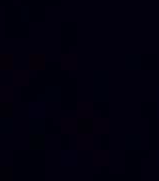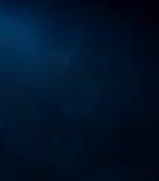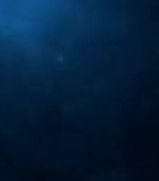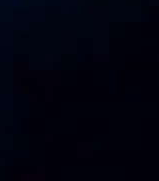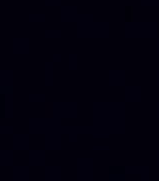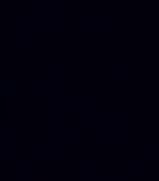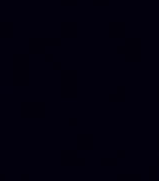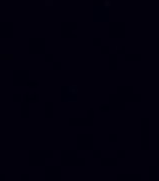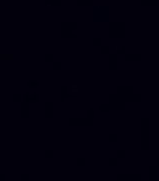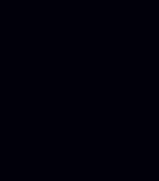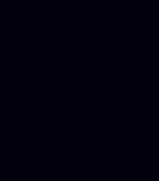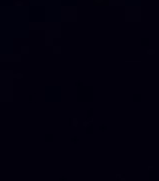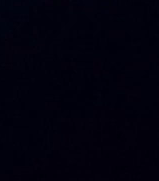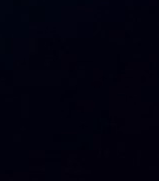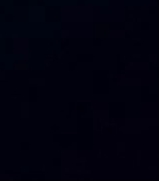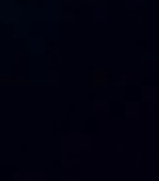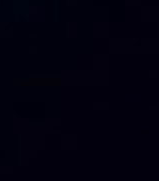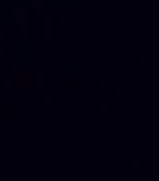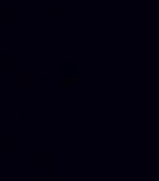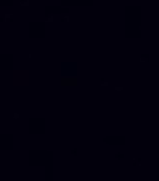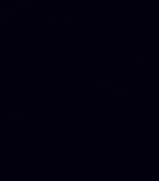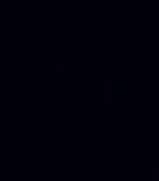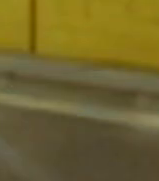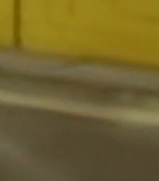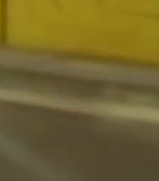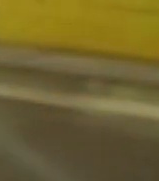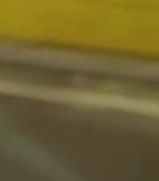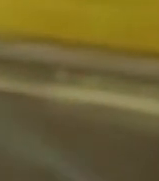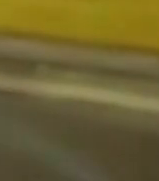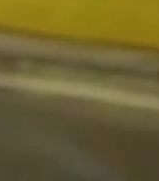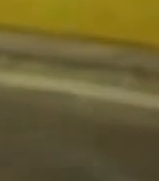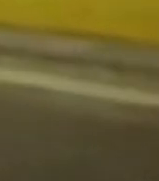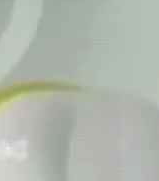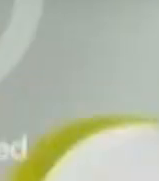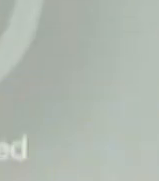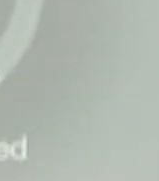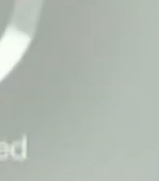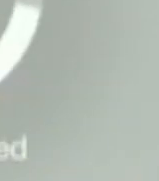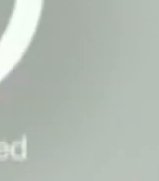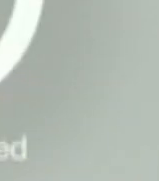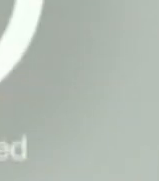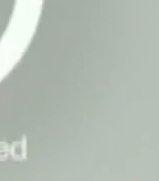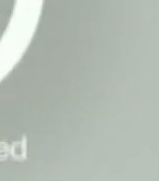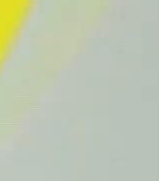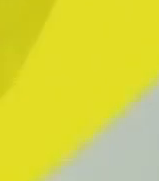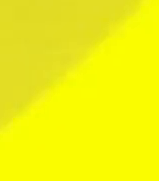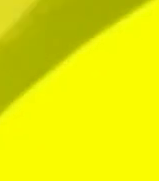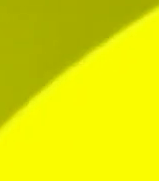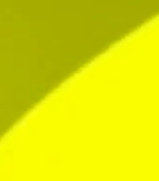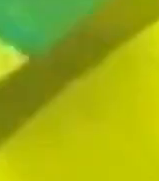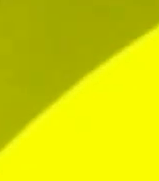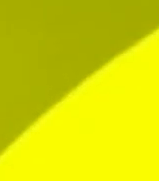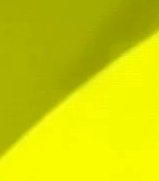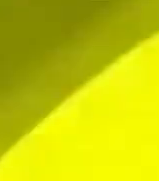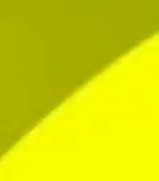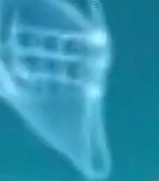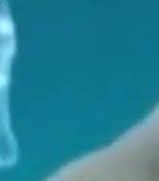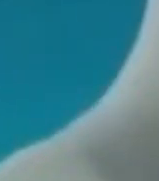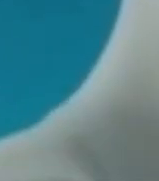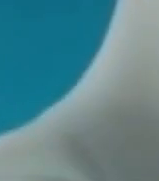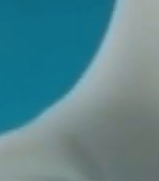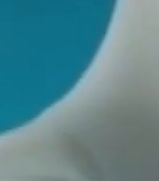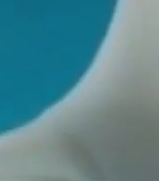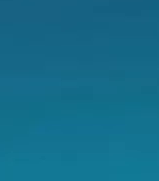En 13, Costa Rica Televisión. Los últimos descubrimientos sobre cómo llevar una vida sana